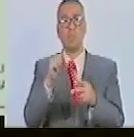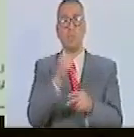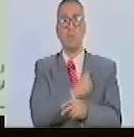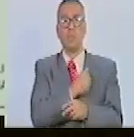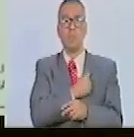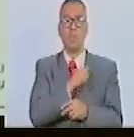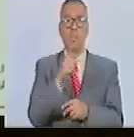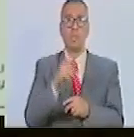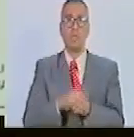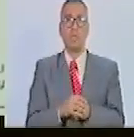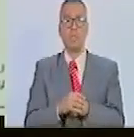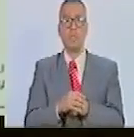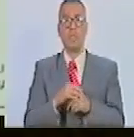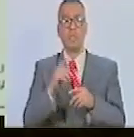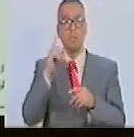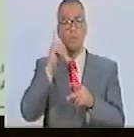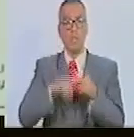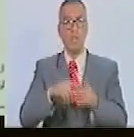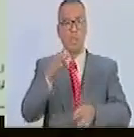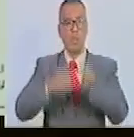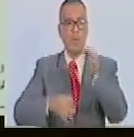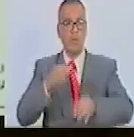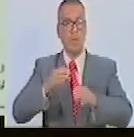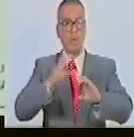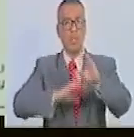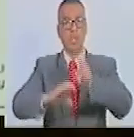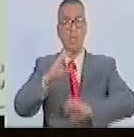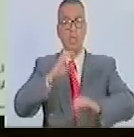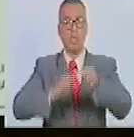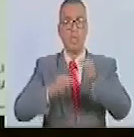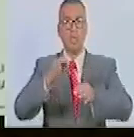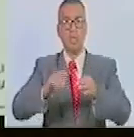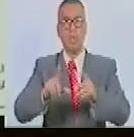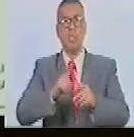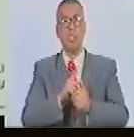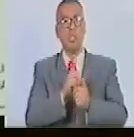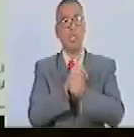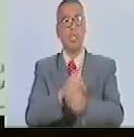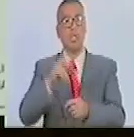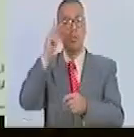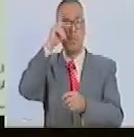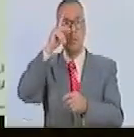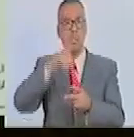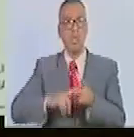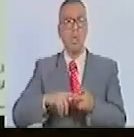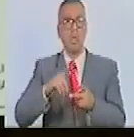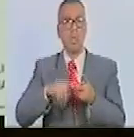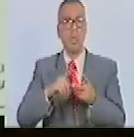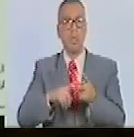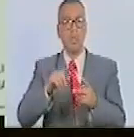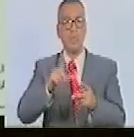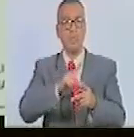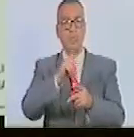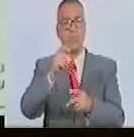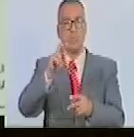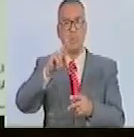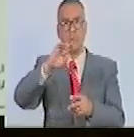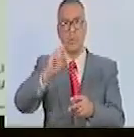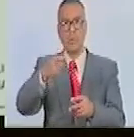católico, su nivel de instrucción es abogado en ciencia jurídica, licenciado en filosofía, licenciado en